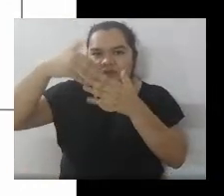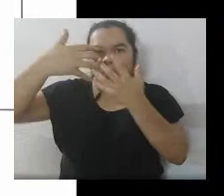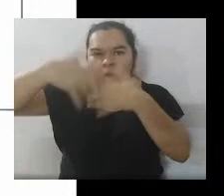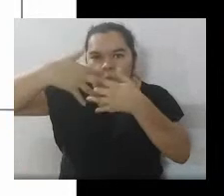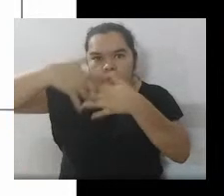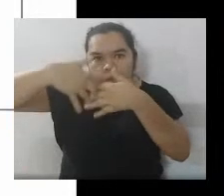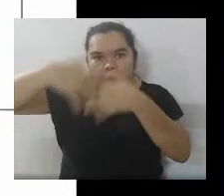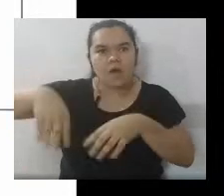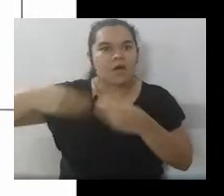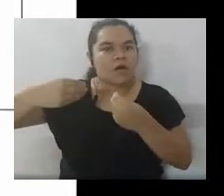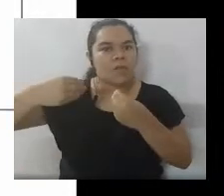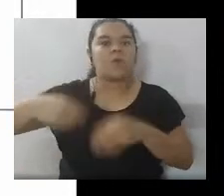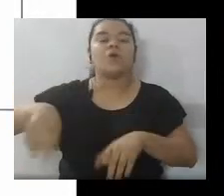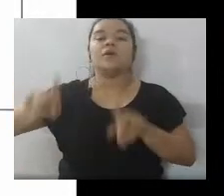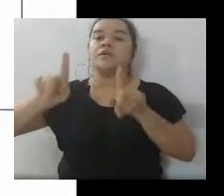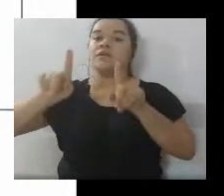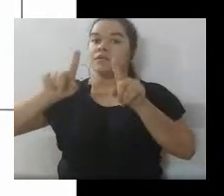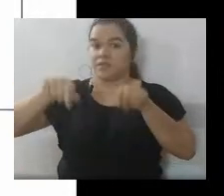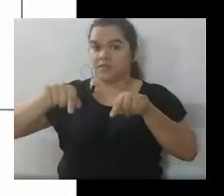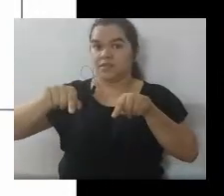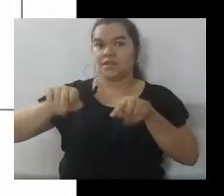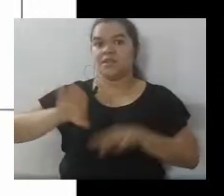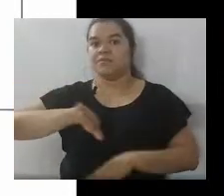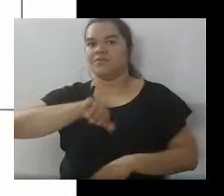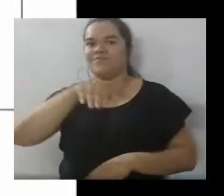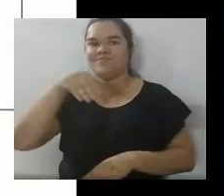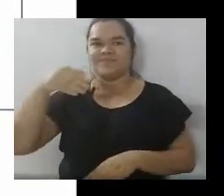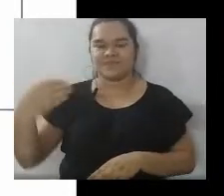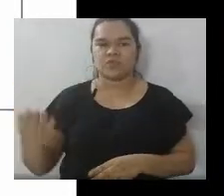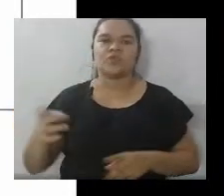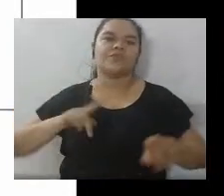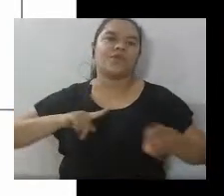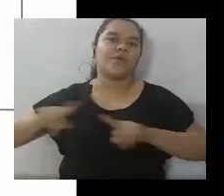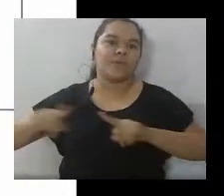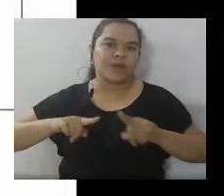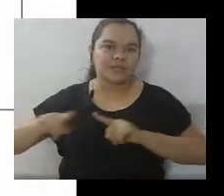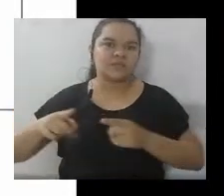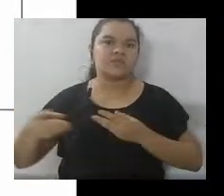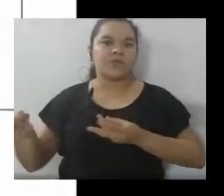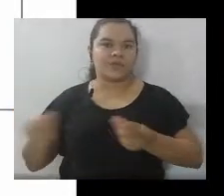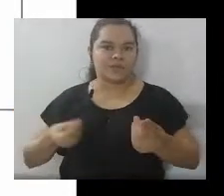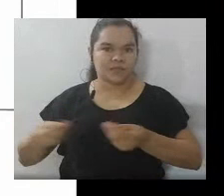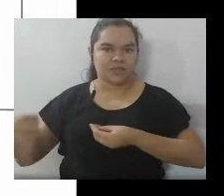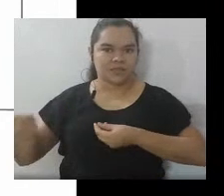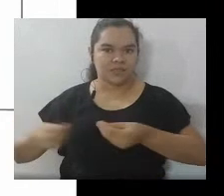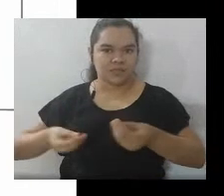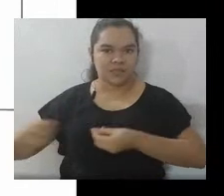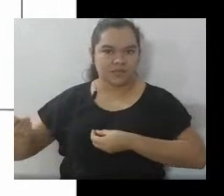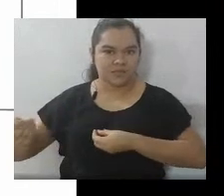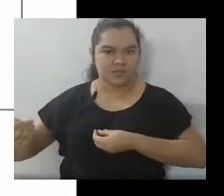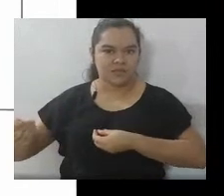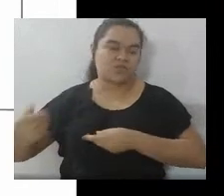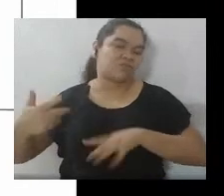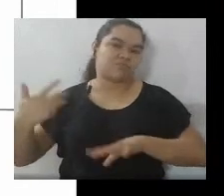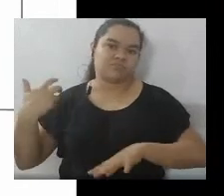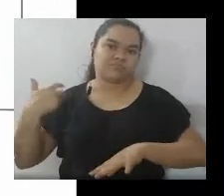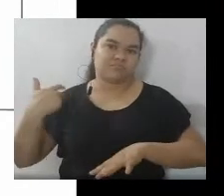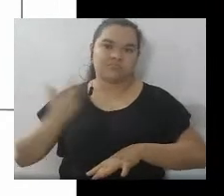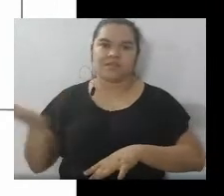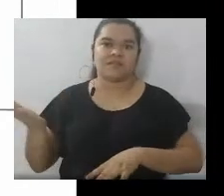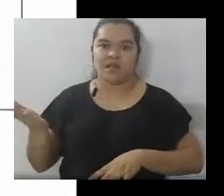revisamos aspectos que tienen que ver con la gestión de organizaciones y administración a nivel general.